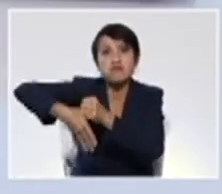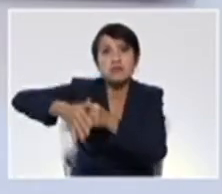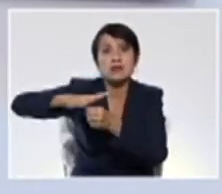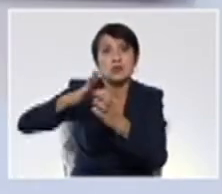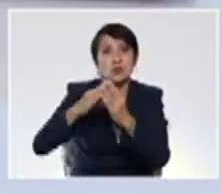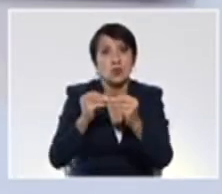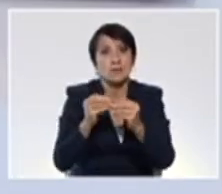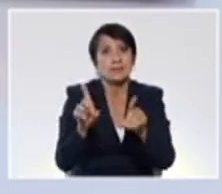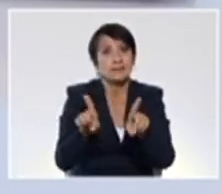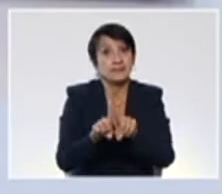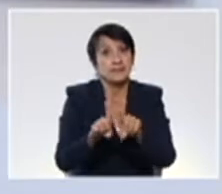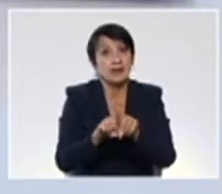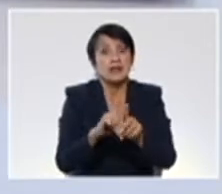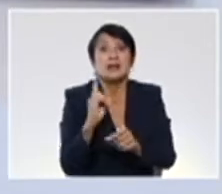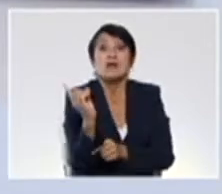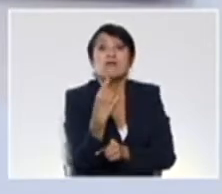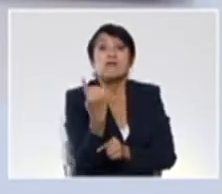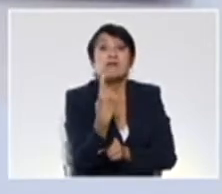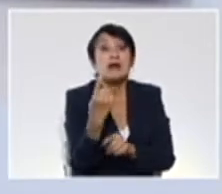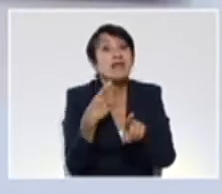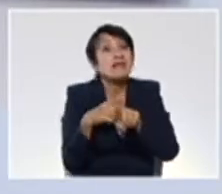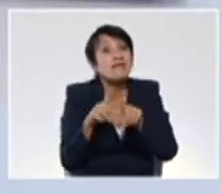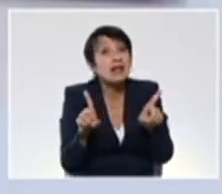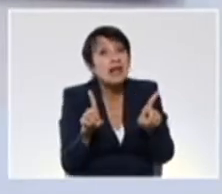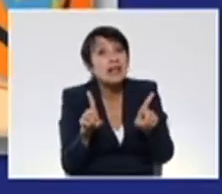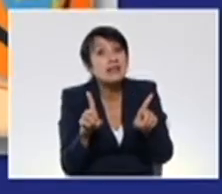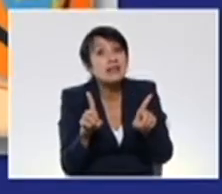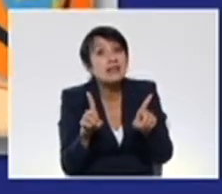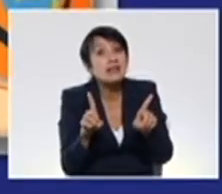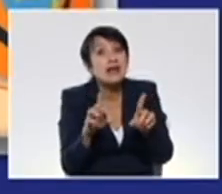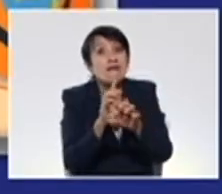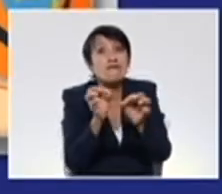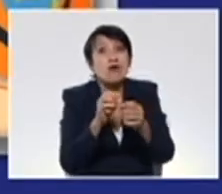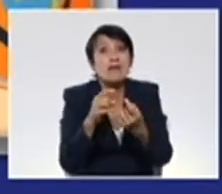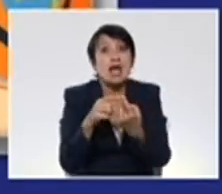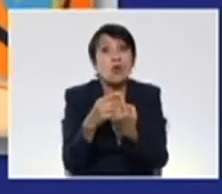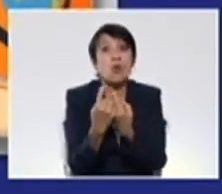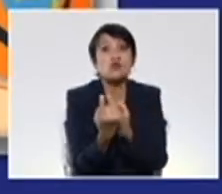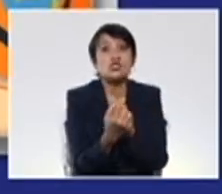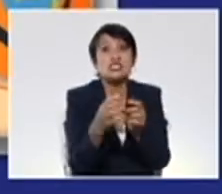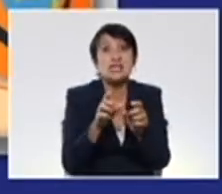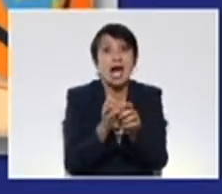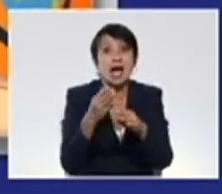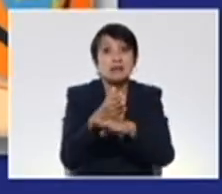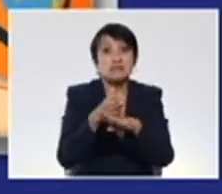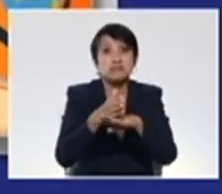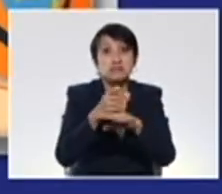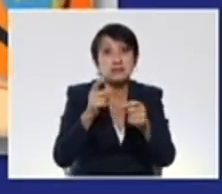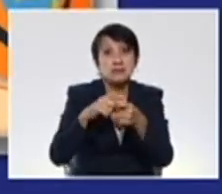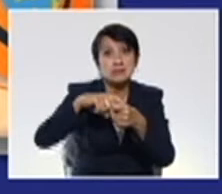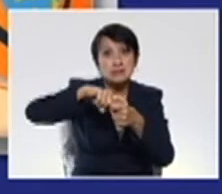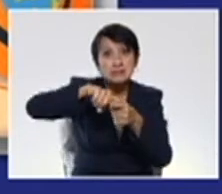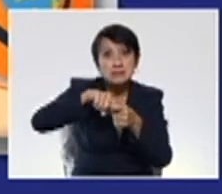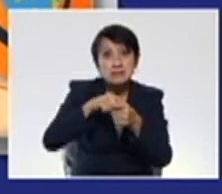que la licuadora tiene distintos tipos de aspas o cuchillas? Bueno, fíjense, lo pueden ver ahorita